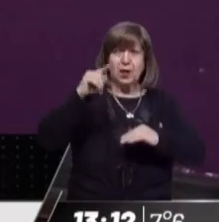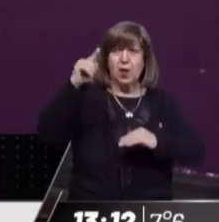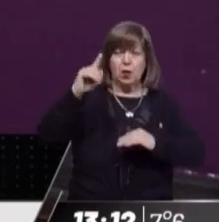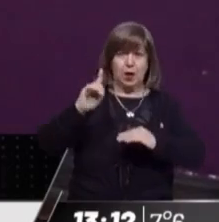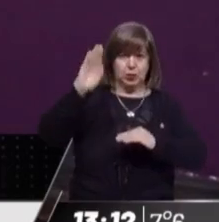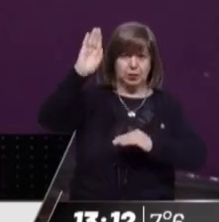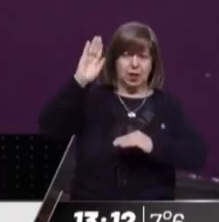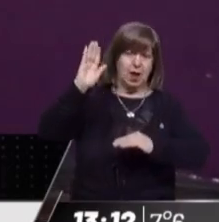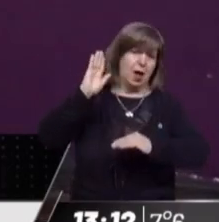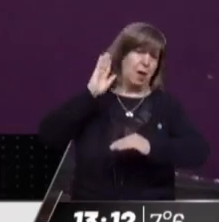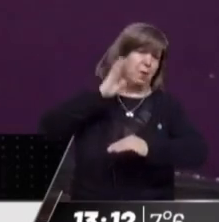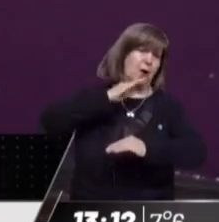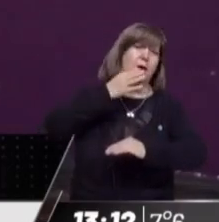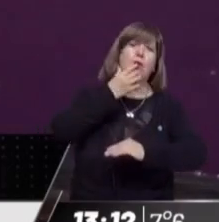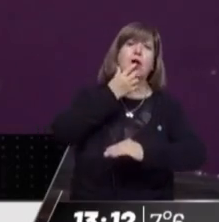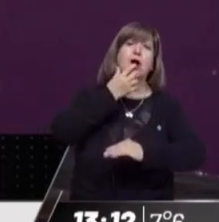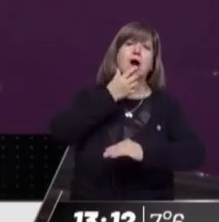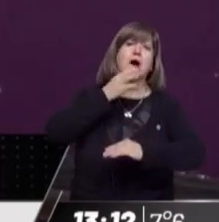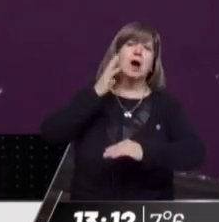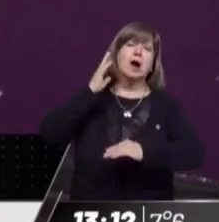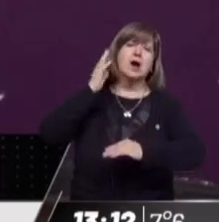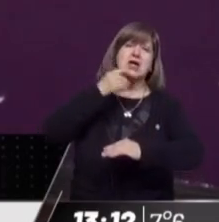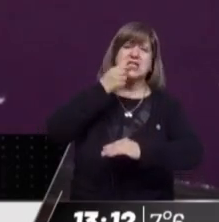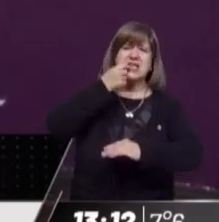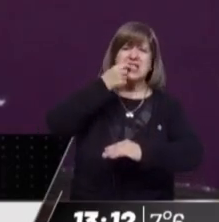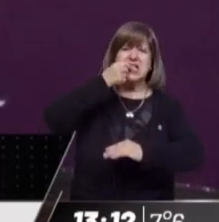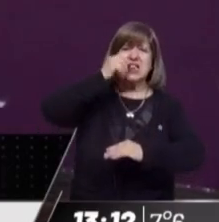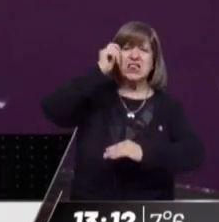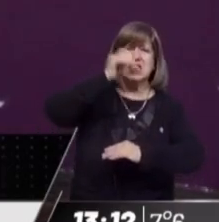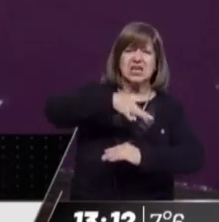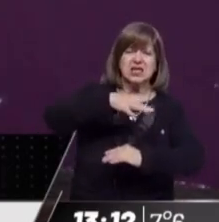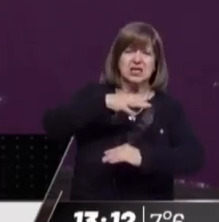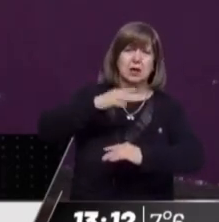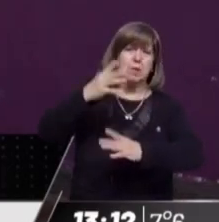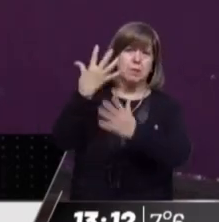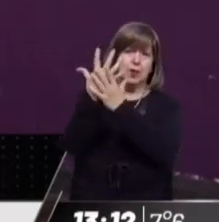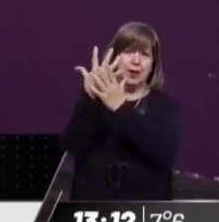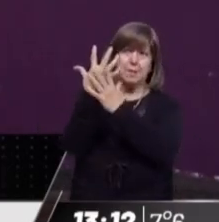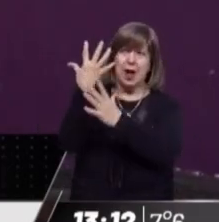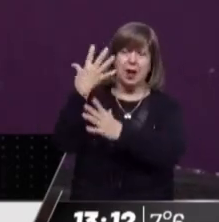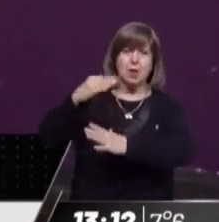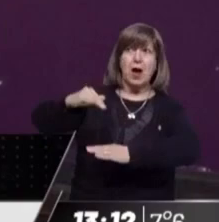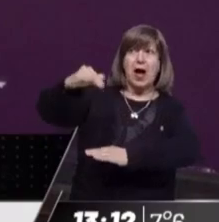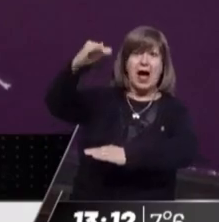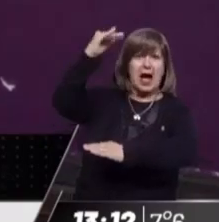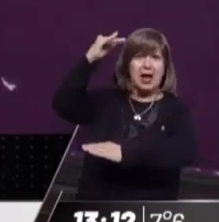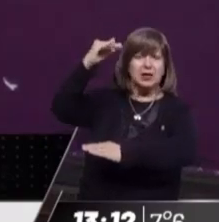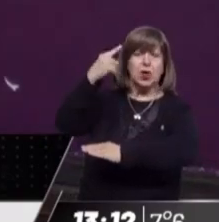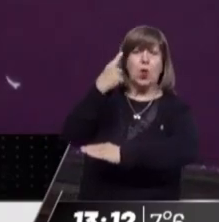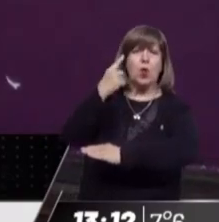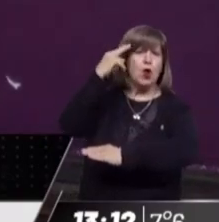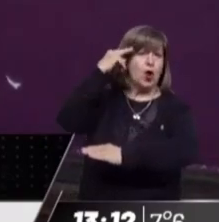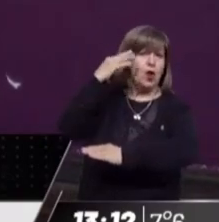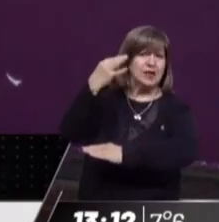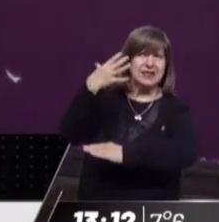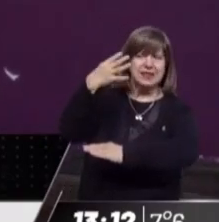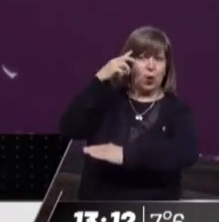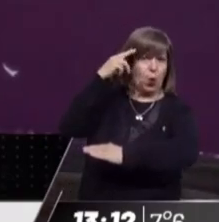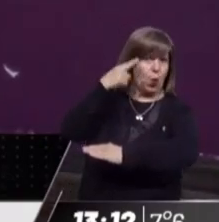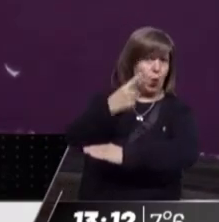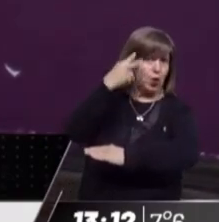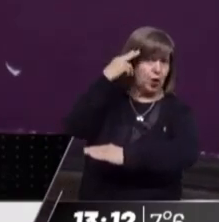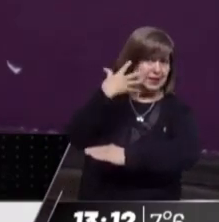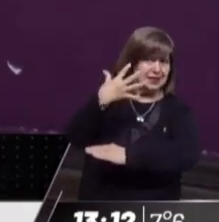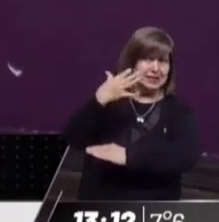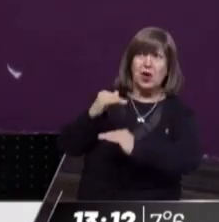cachetazo sobre la boca y me sacab un diente el cual tuve que recurrir al al